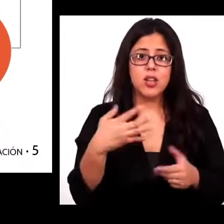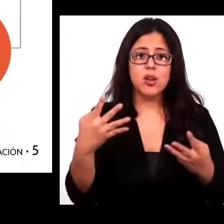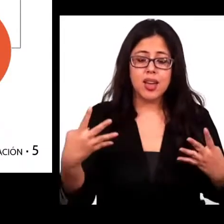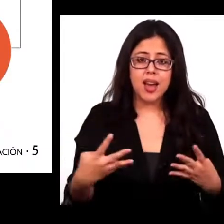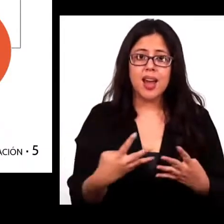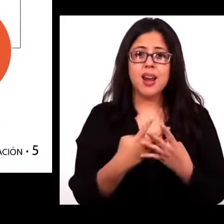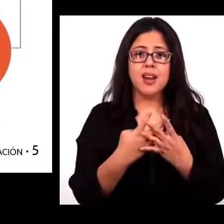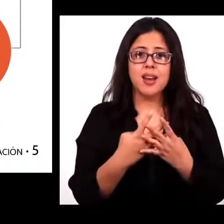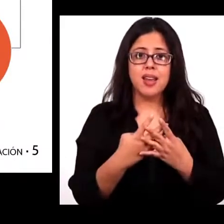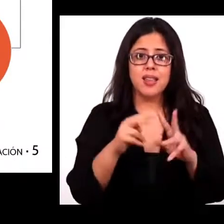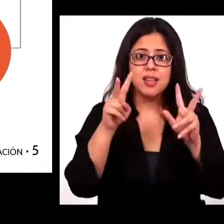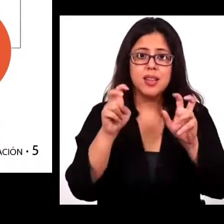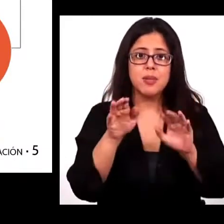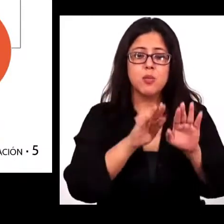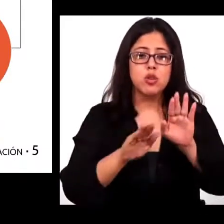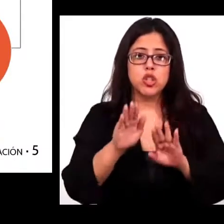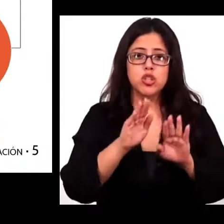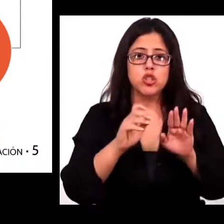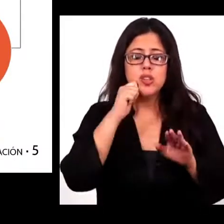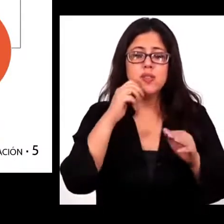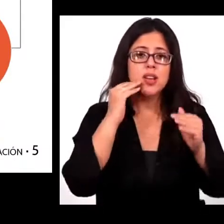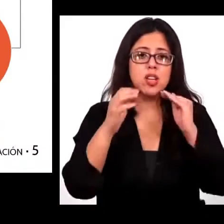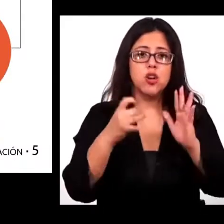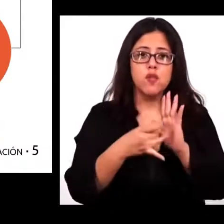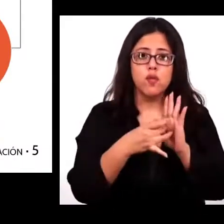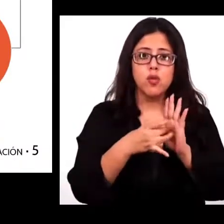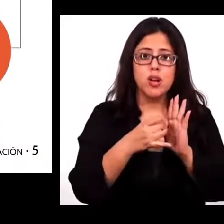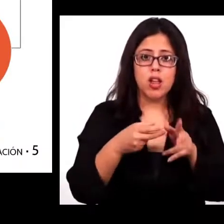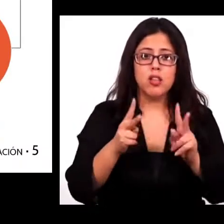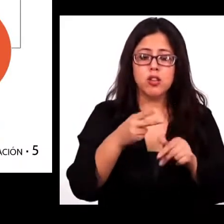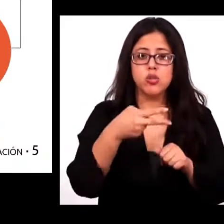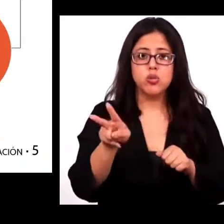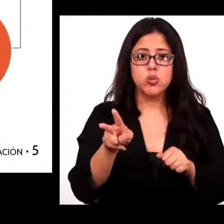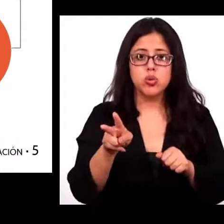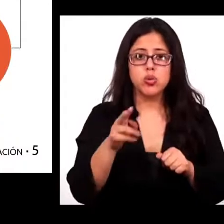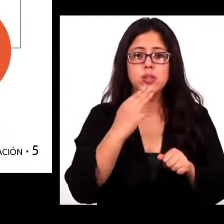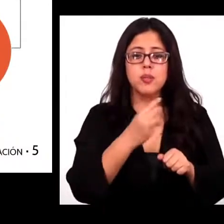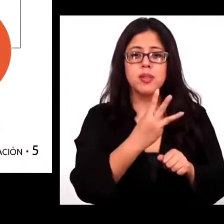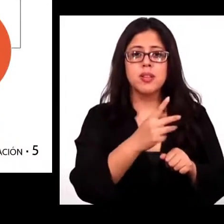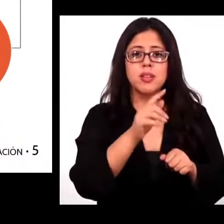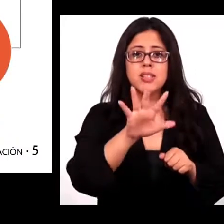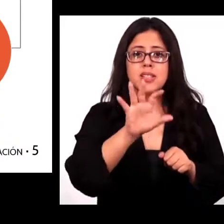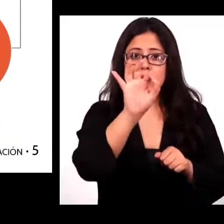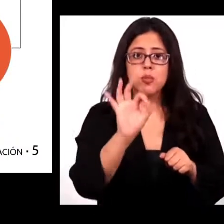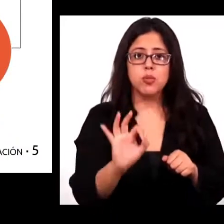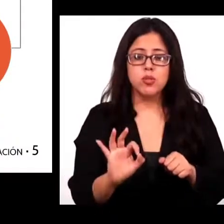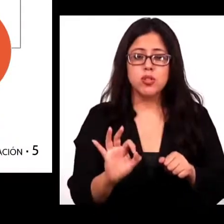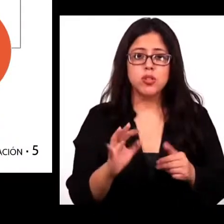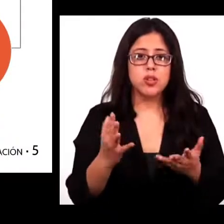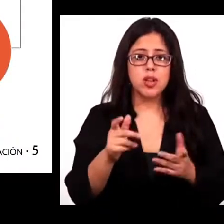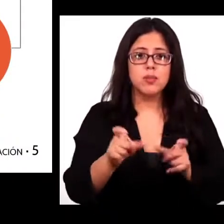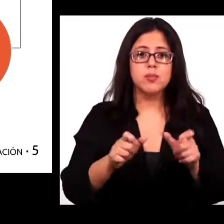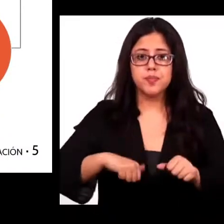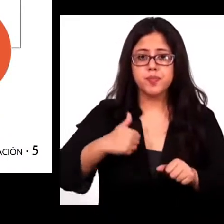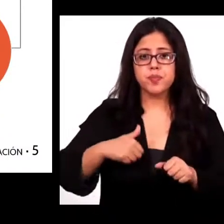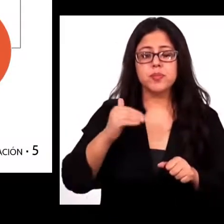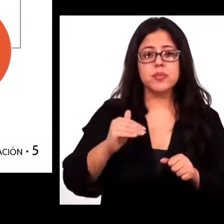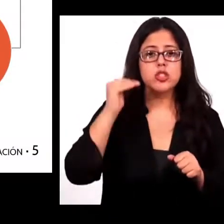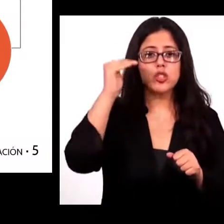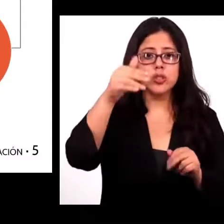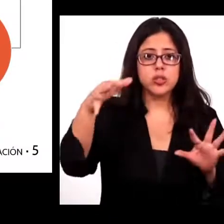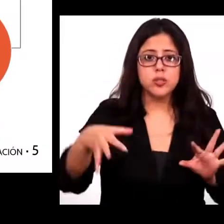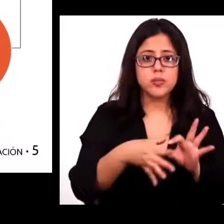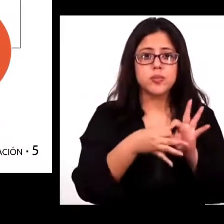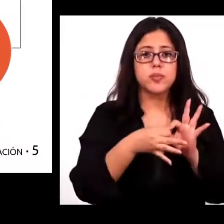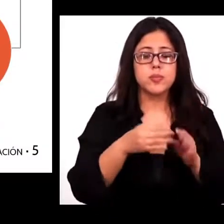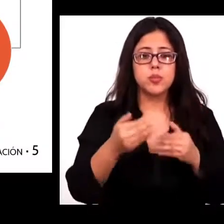del ámbito proteccional, o sea, niños vulnerados en sus derechos, y un 35% a adolescentes vinculados a procesos de